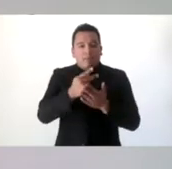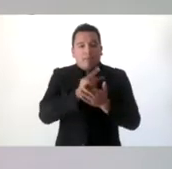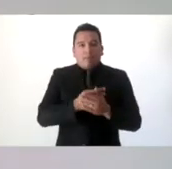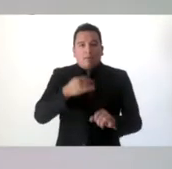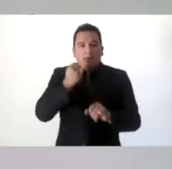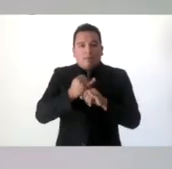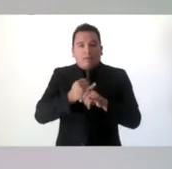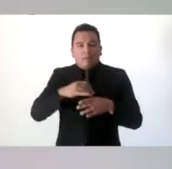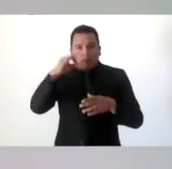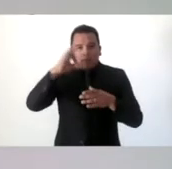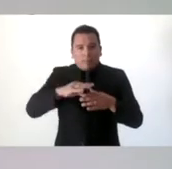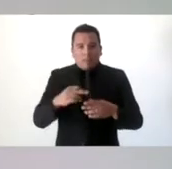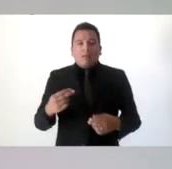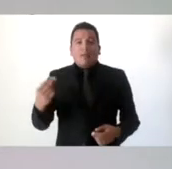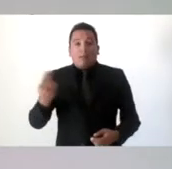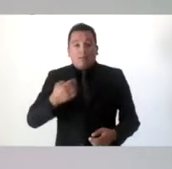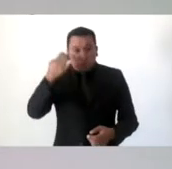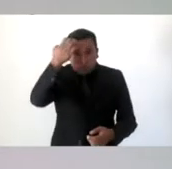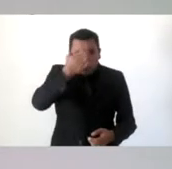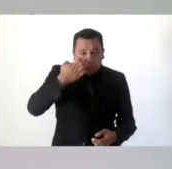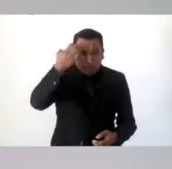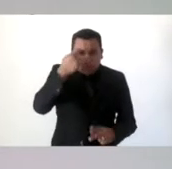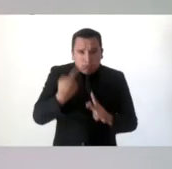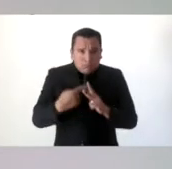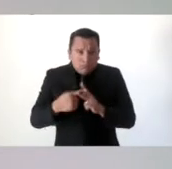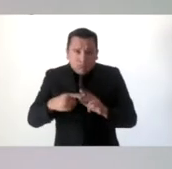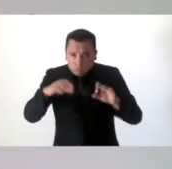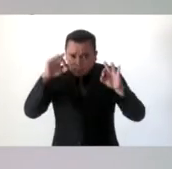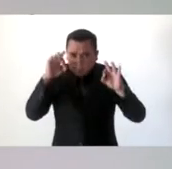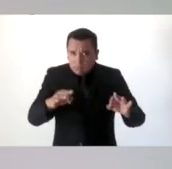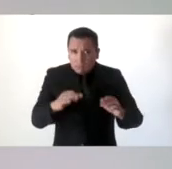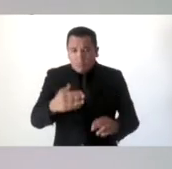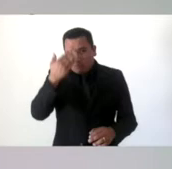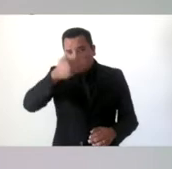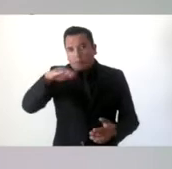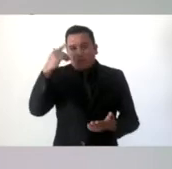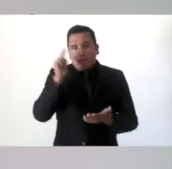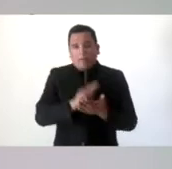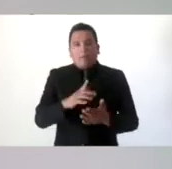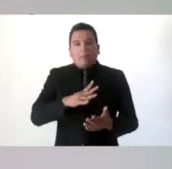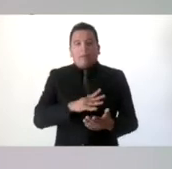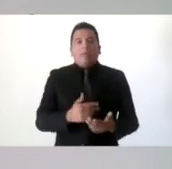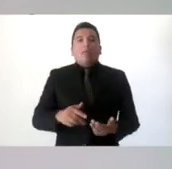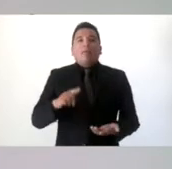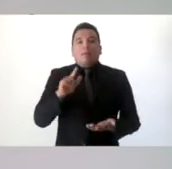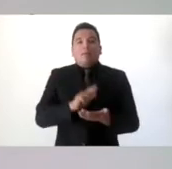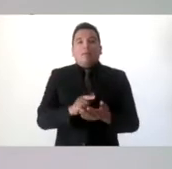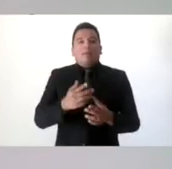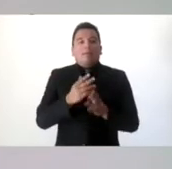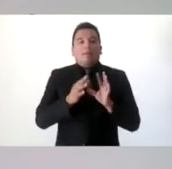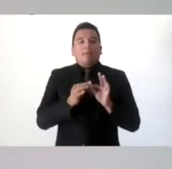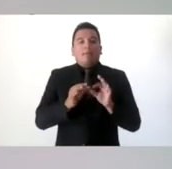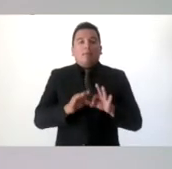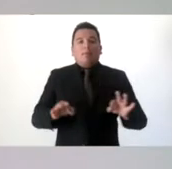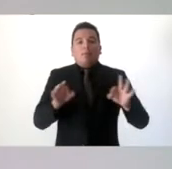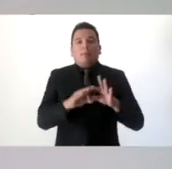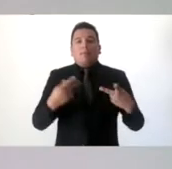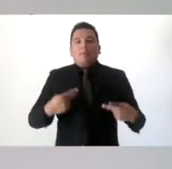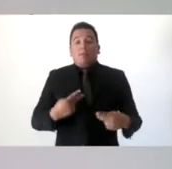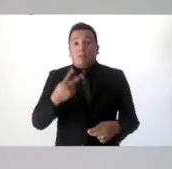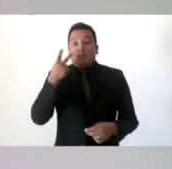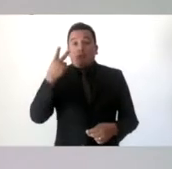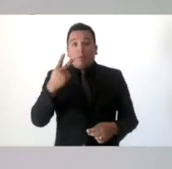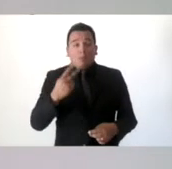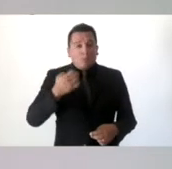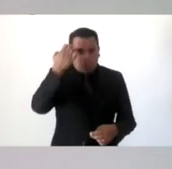electrónica que se pueda auditar, que es lo que nos marca la ley, como tú sabes en el artículo transitorio, de que tengamos 2